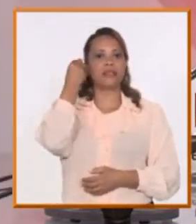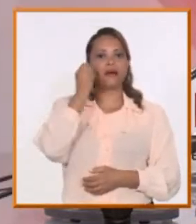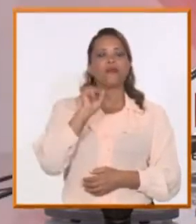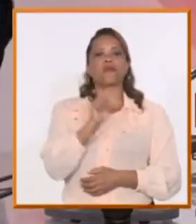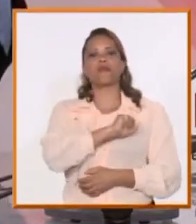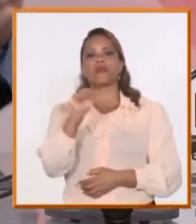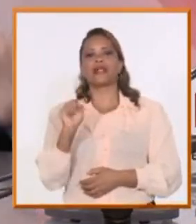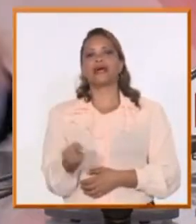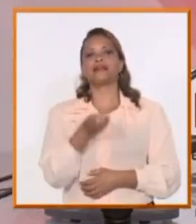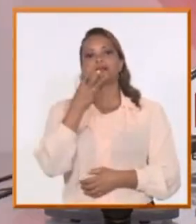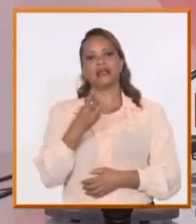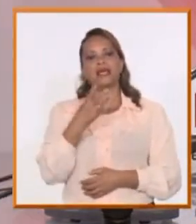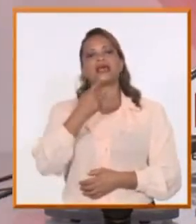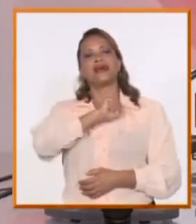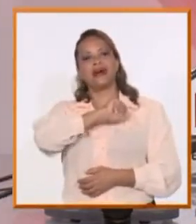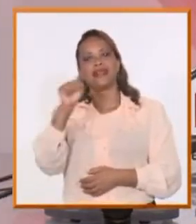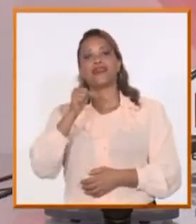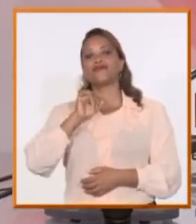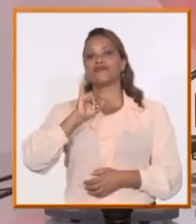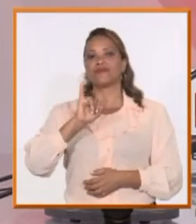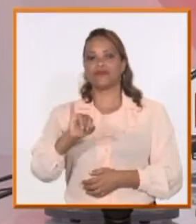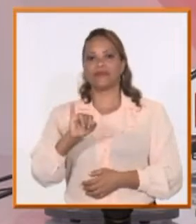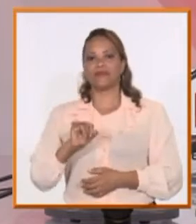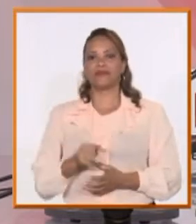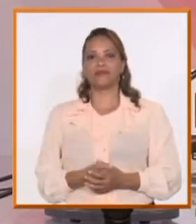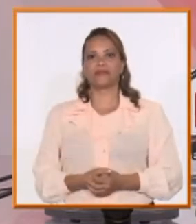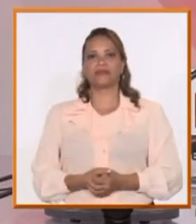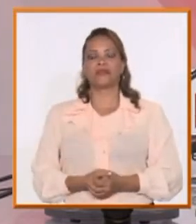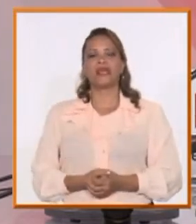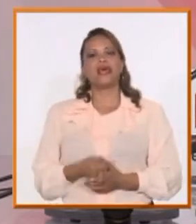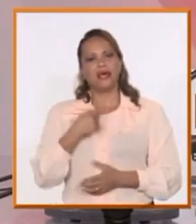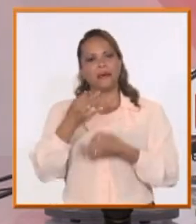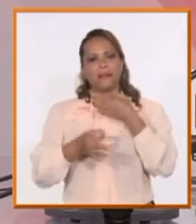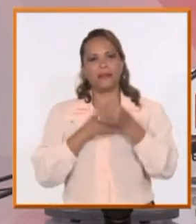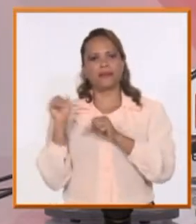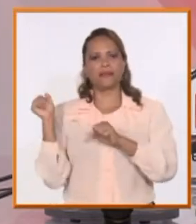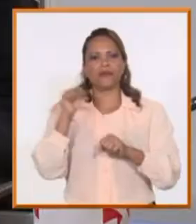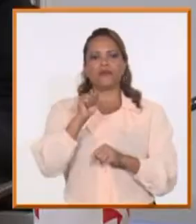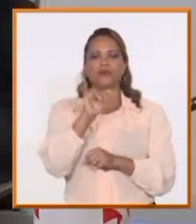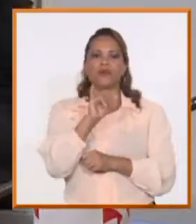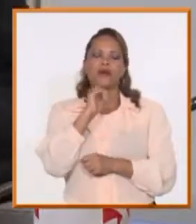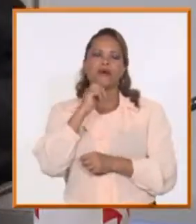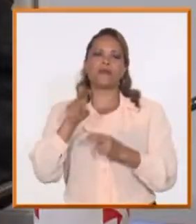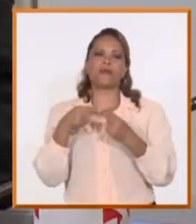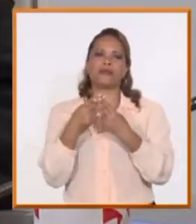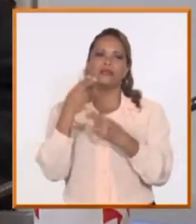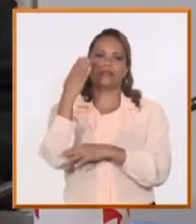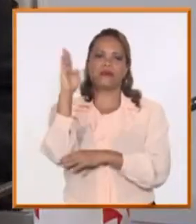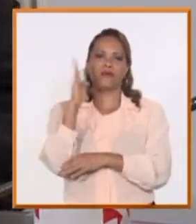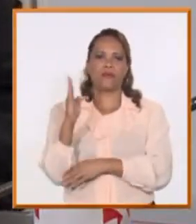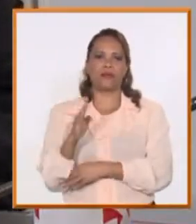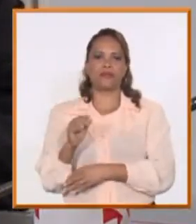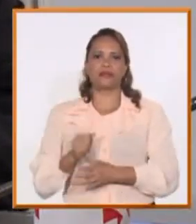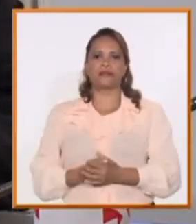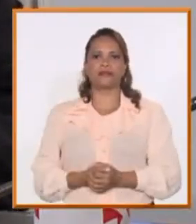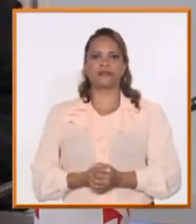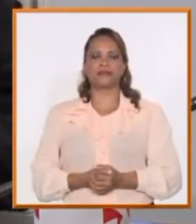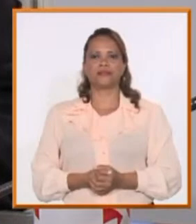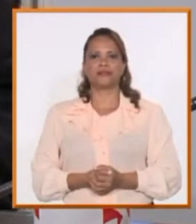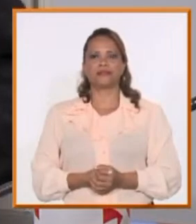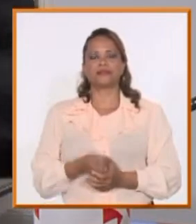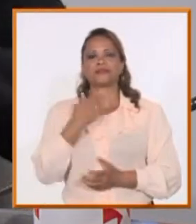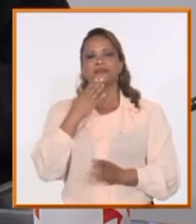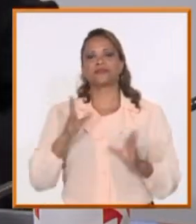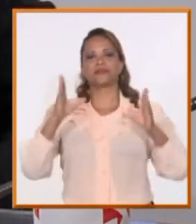el por equipo cuando íbamos con uno menos frente a una potencia mundial del judo como Brasil? Bueno, Randy y demás periodistas, muy